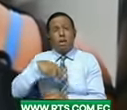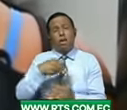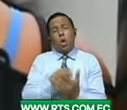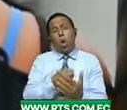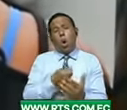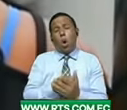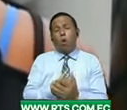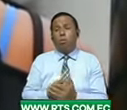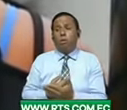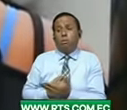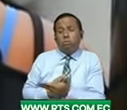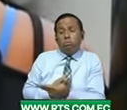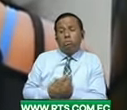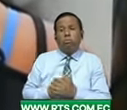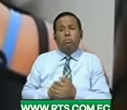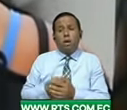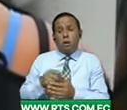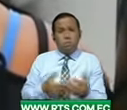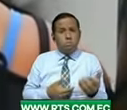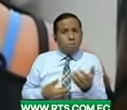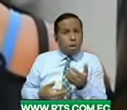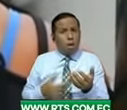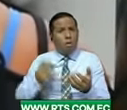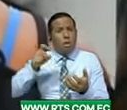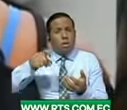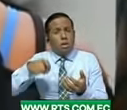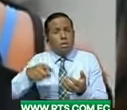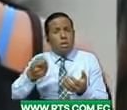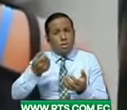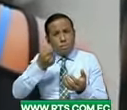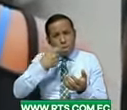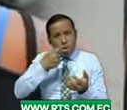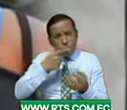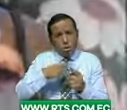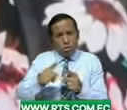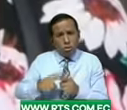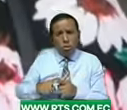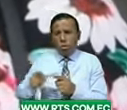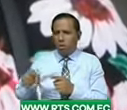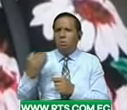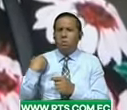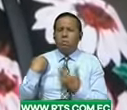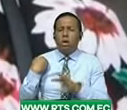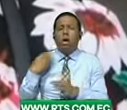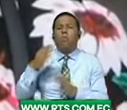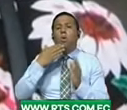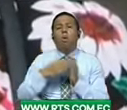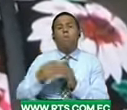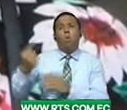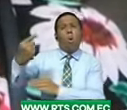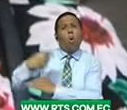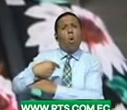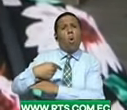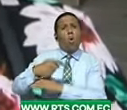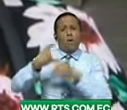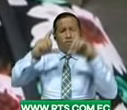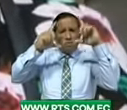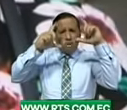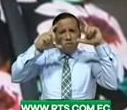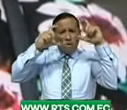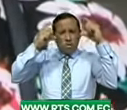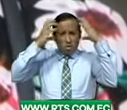que ella necesitaba, el bebé necesitaba, eso sí, ahí le ponían todos los sueros. Tengo una orden de una tomografía que me mandan desde